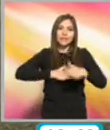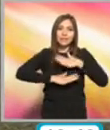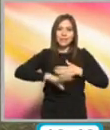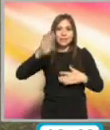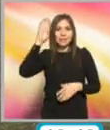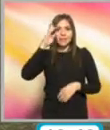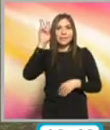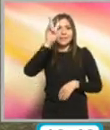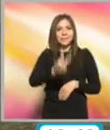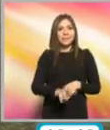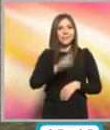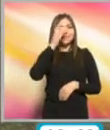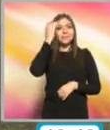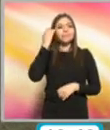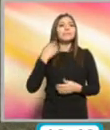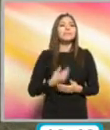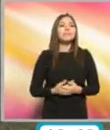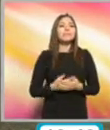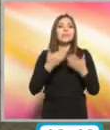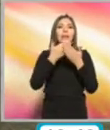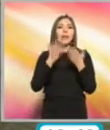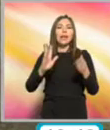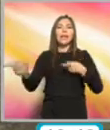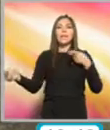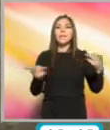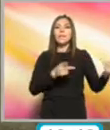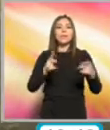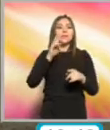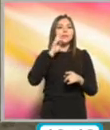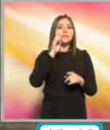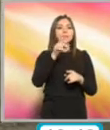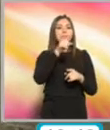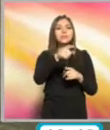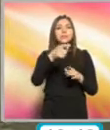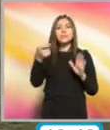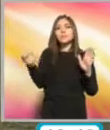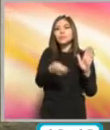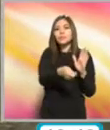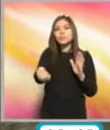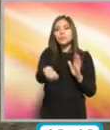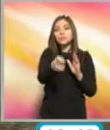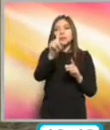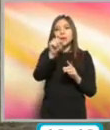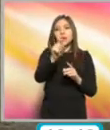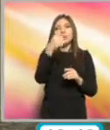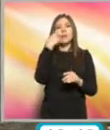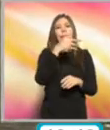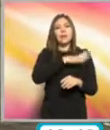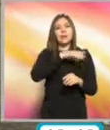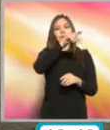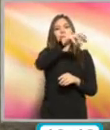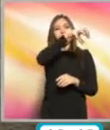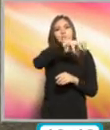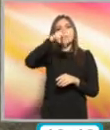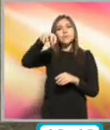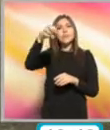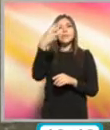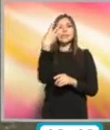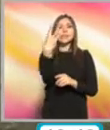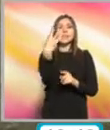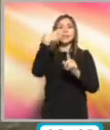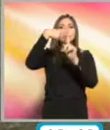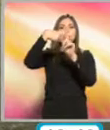cansa uno. Y bueno, ya están ahí preparando, regando la parte donde están las 3 cruces de los que van